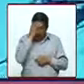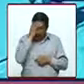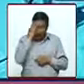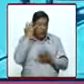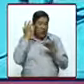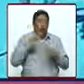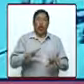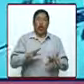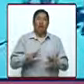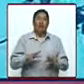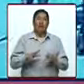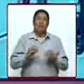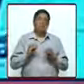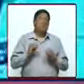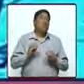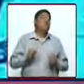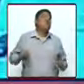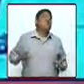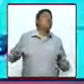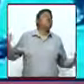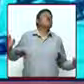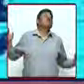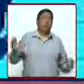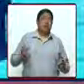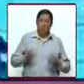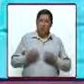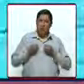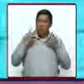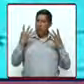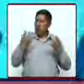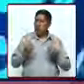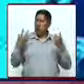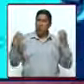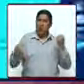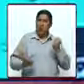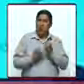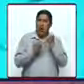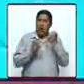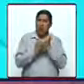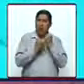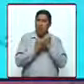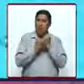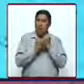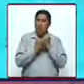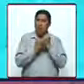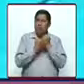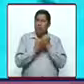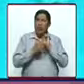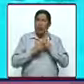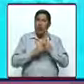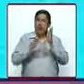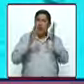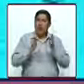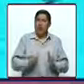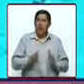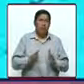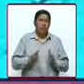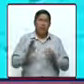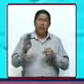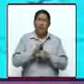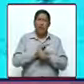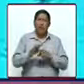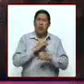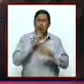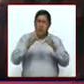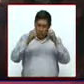mayores. Mete miedo diciendo que ella tiene mucho apoyo por parte de los representantes del Ministerio